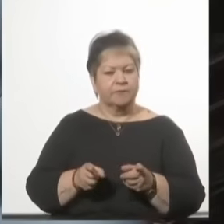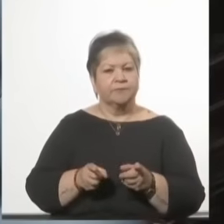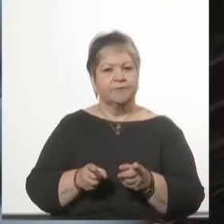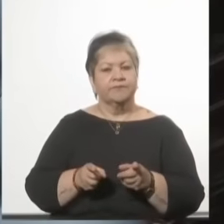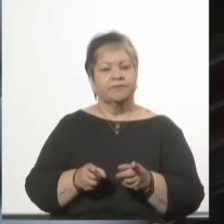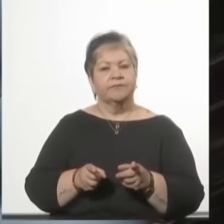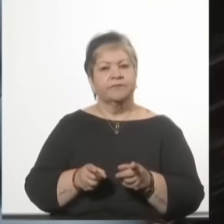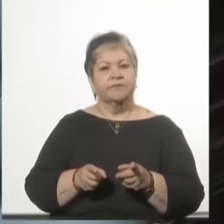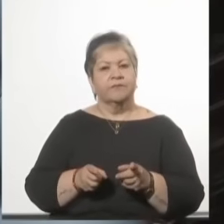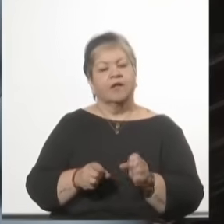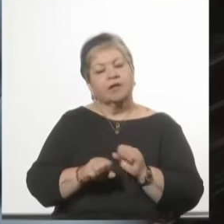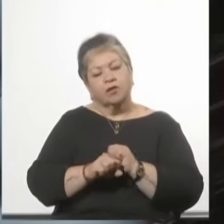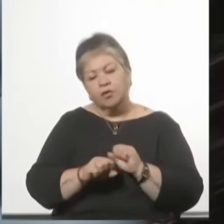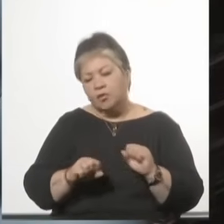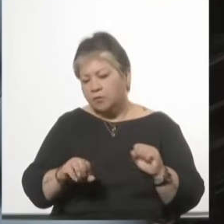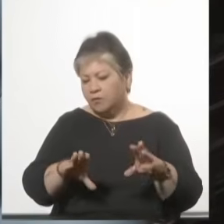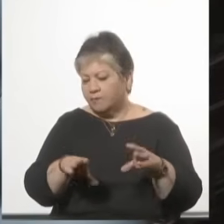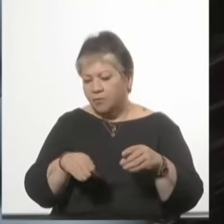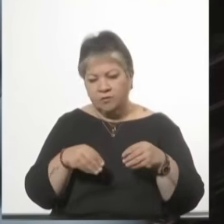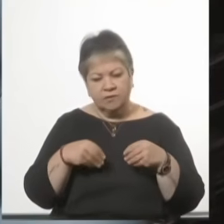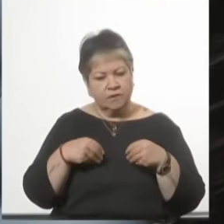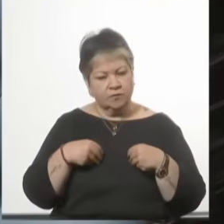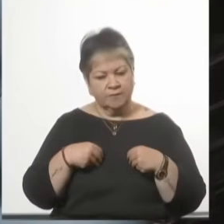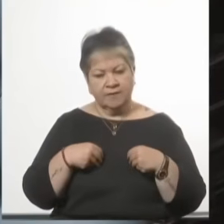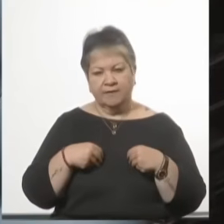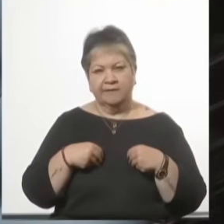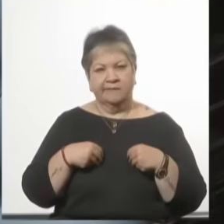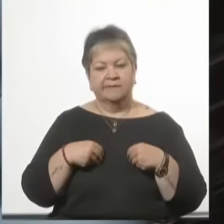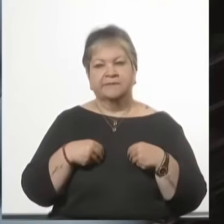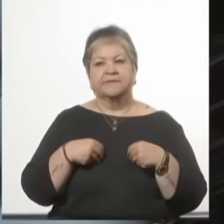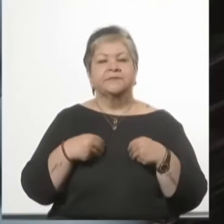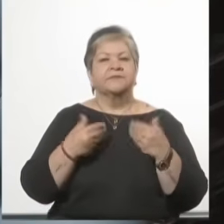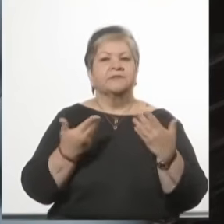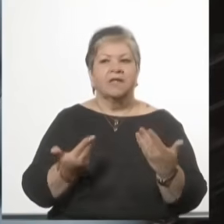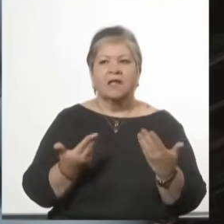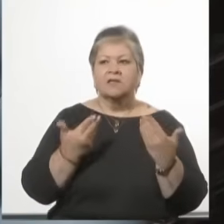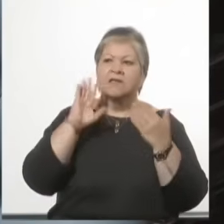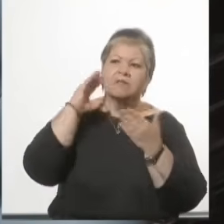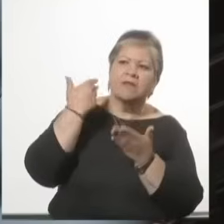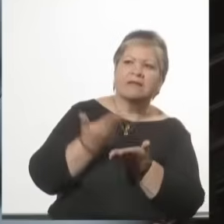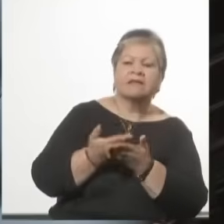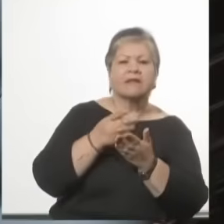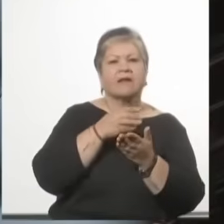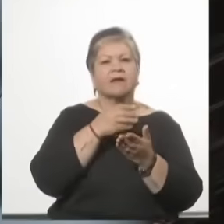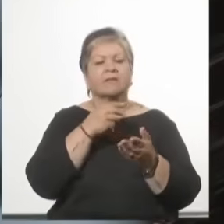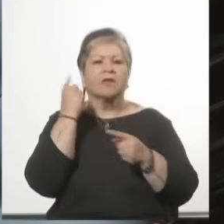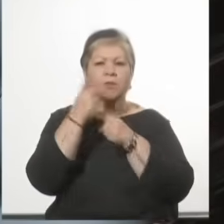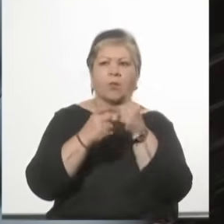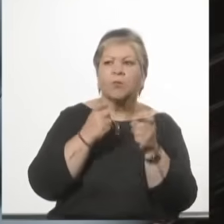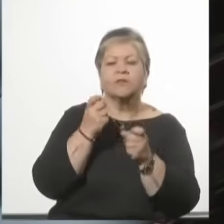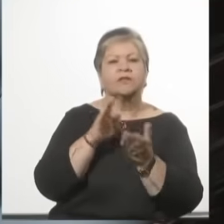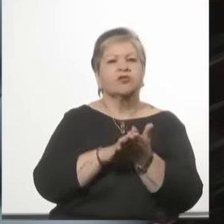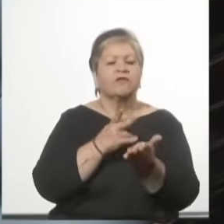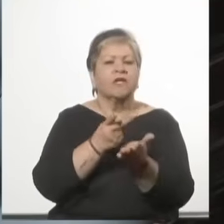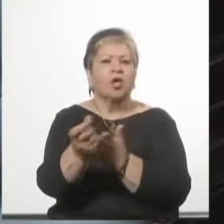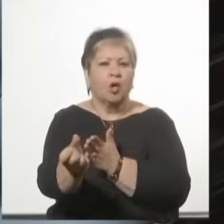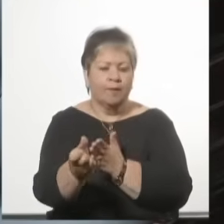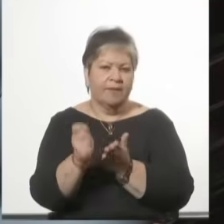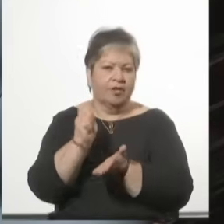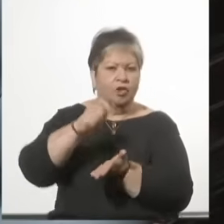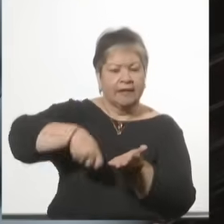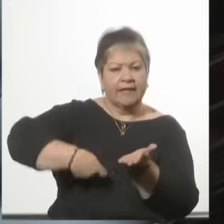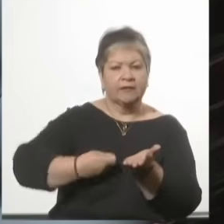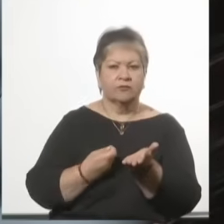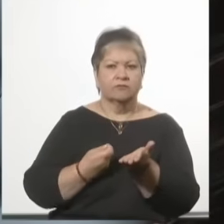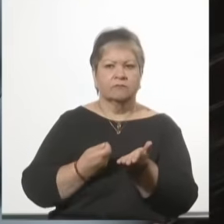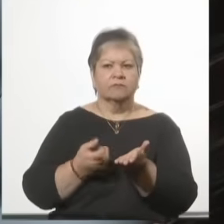Tampoco podemos admitir, señora presidenta, que se plantee la discusión sobre esta compra directa y aún de las acciones que legítimamente se han adoptado ante el